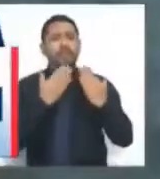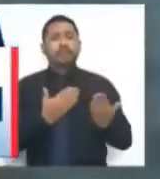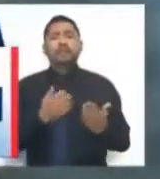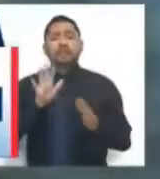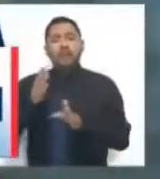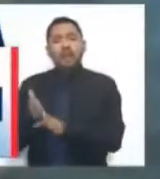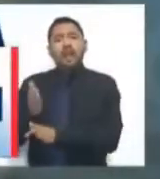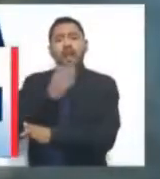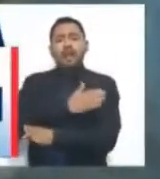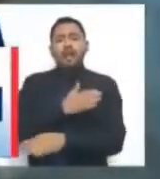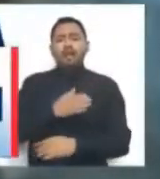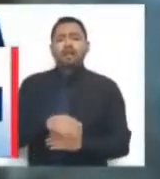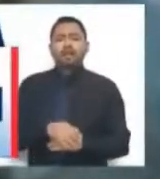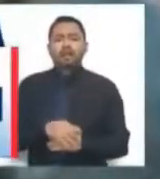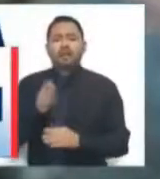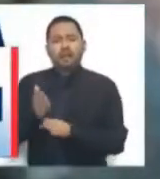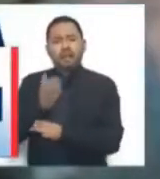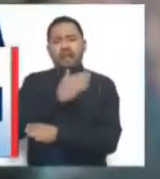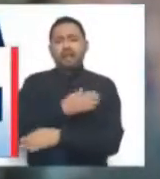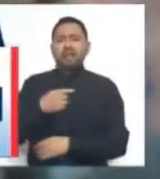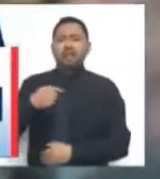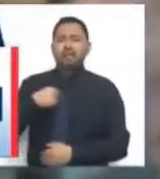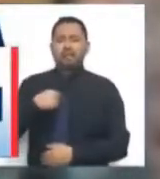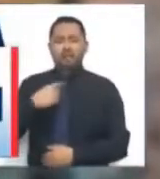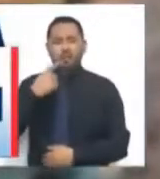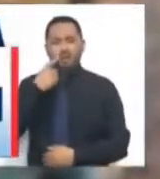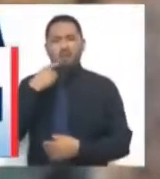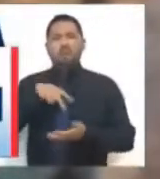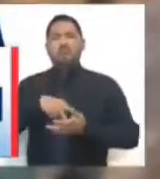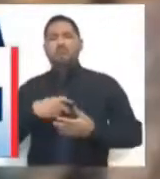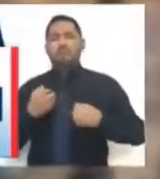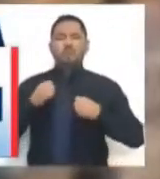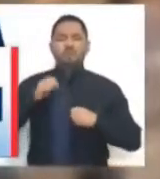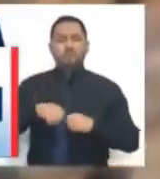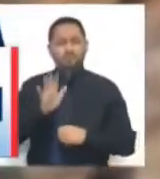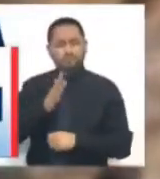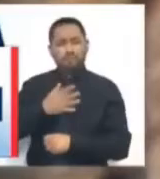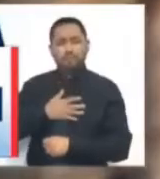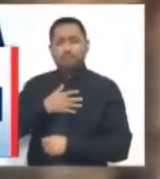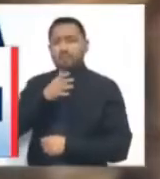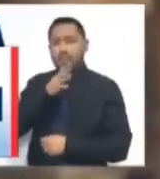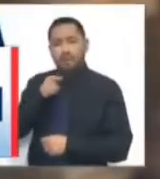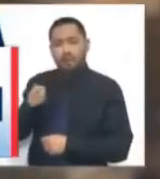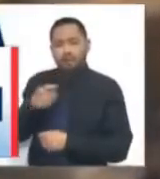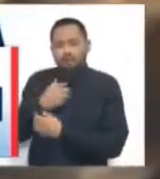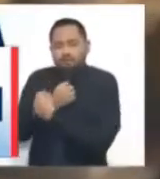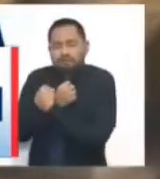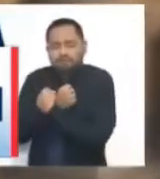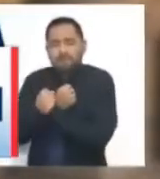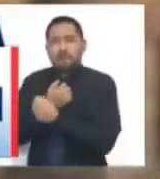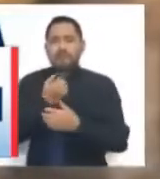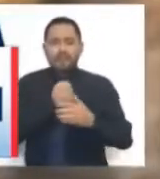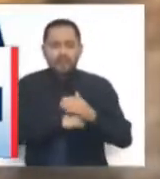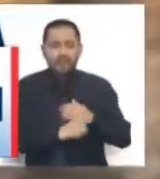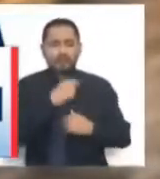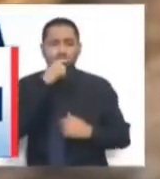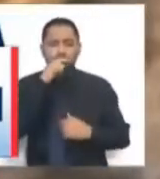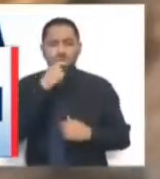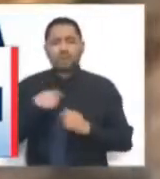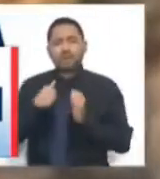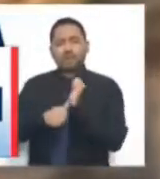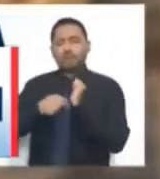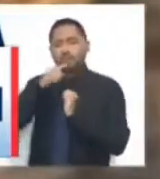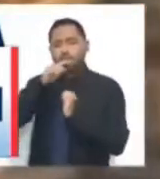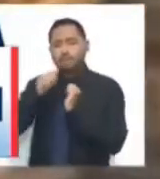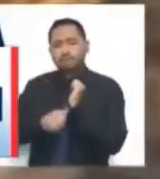y antes me decía antes un segundo me decían que soy machista y yo tengo mi madre quien la quiero mucho a mi hija a mi a mis